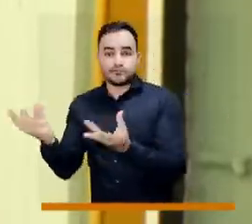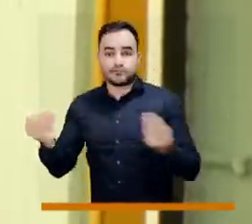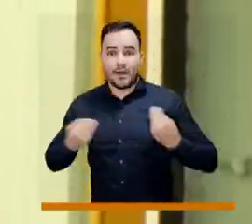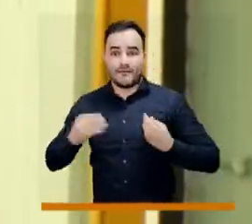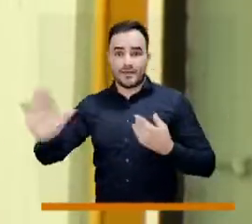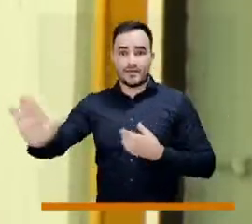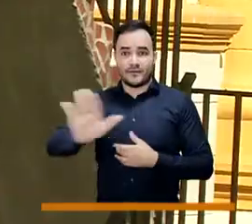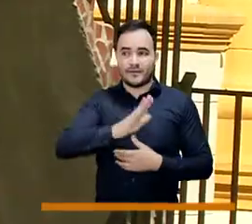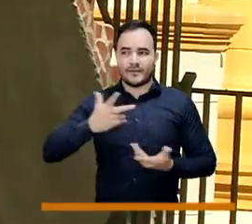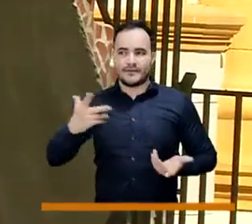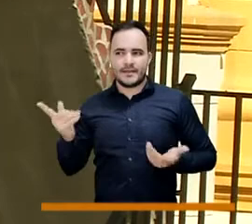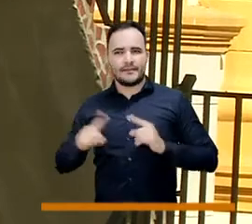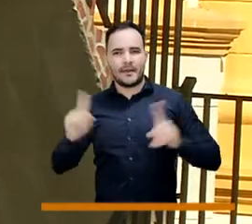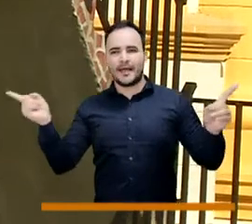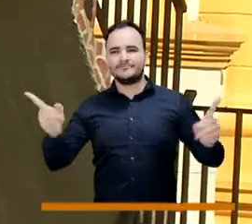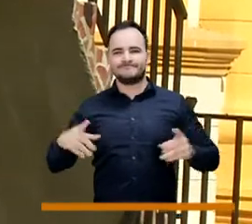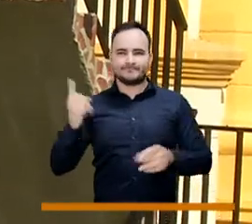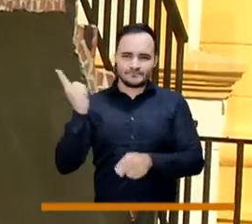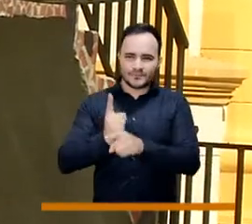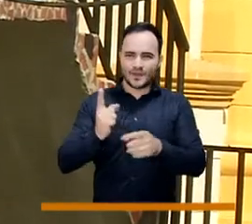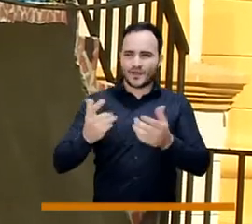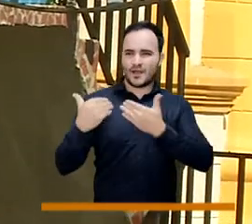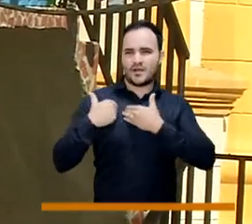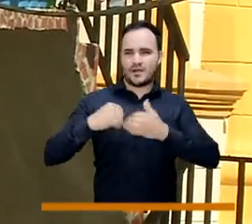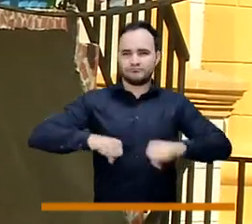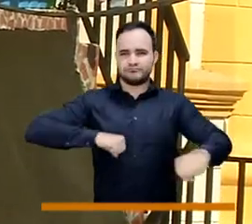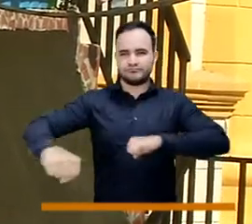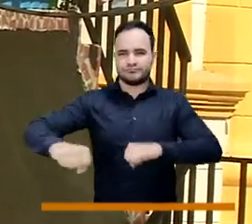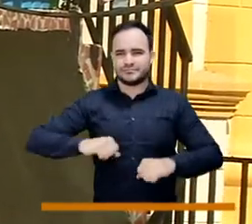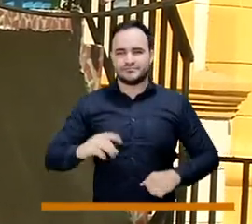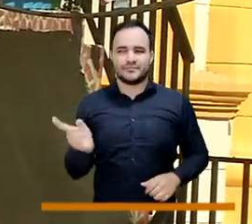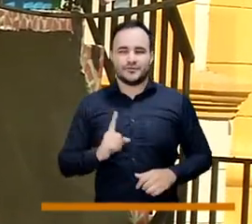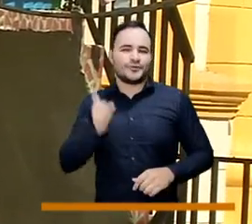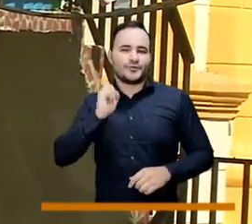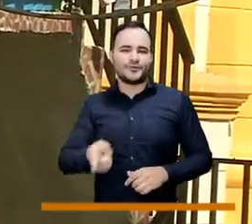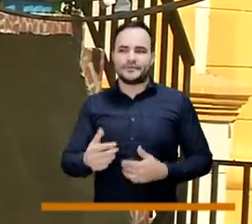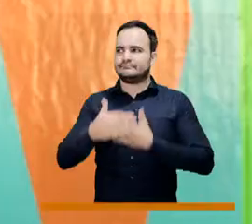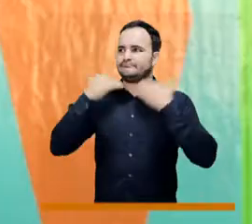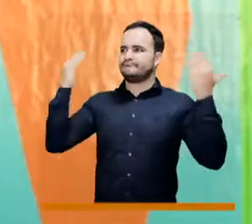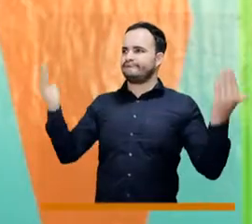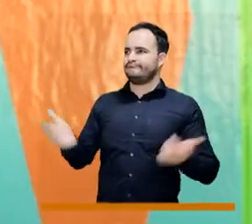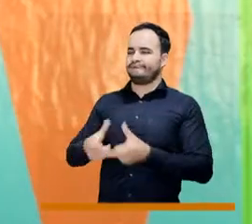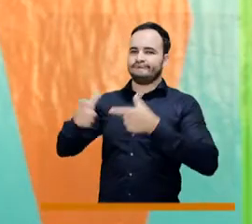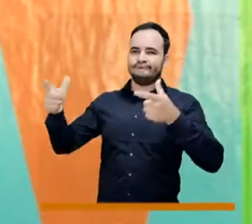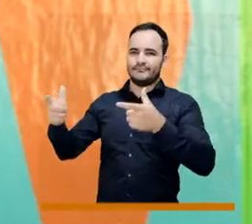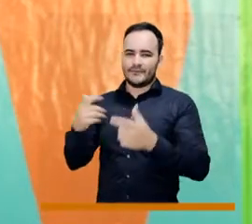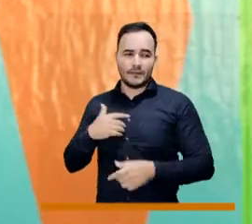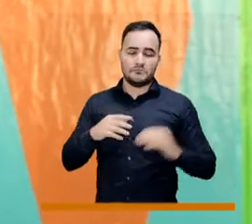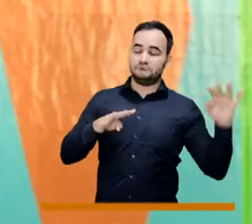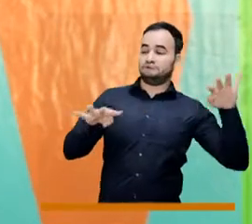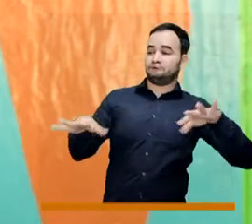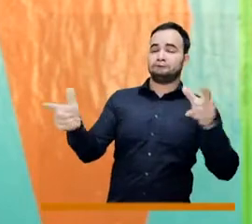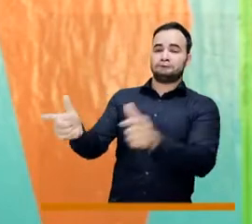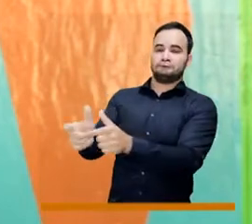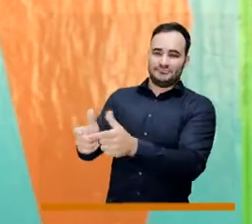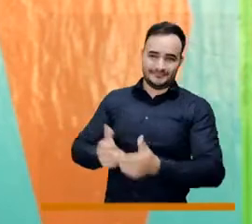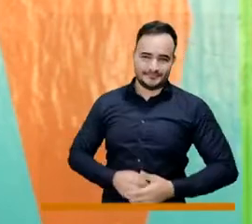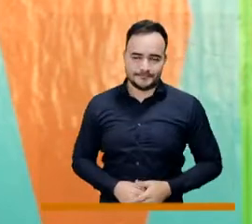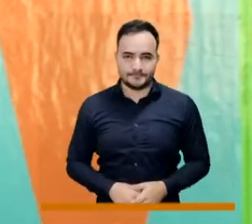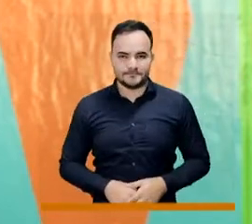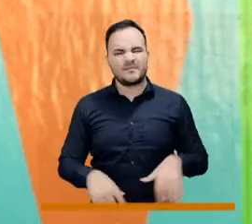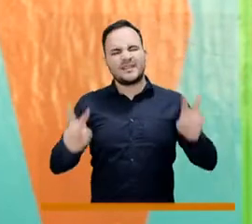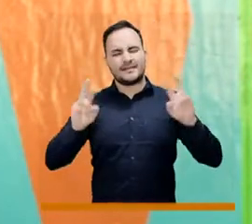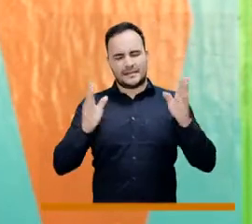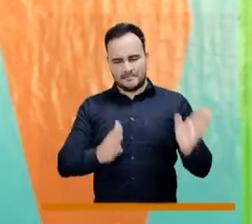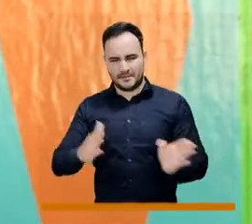que ya no cumplen con la función comunitaria porque ya la densidad está desbordada. Hablemos de la autoridad ambiental, las